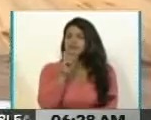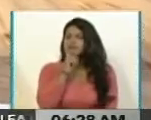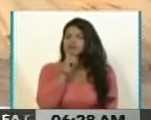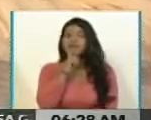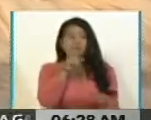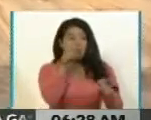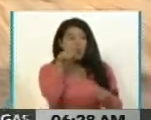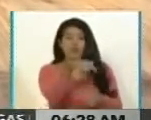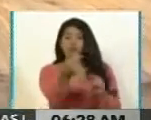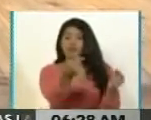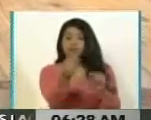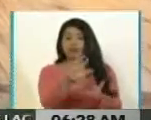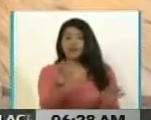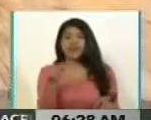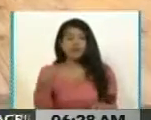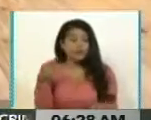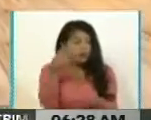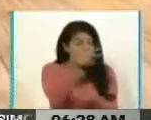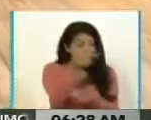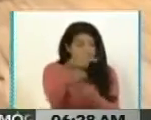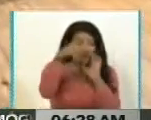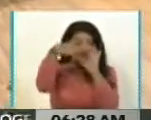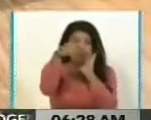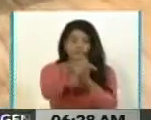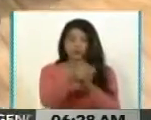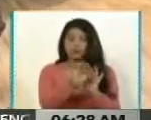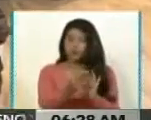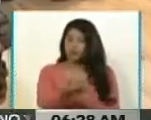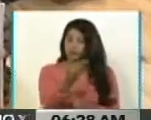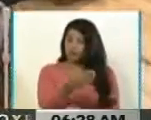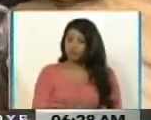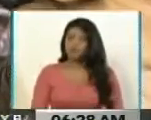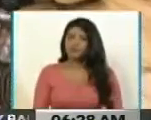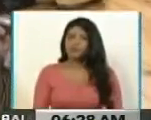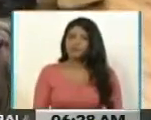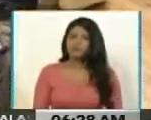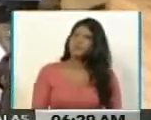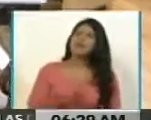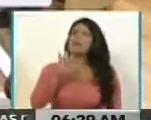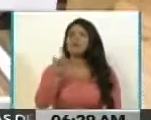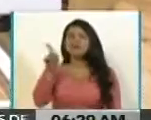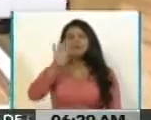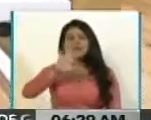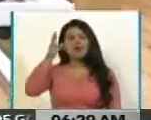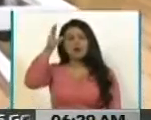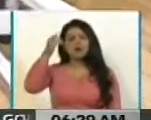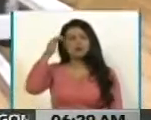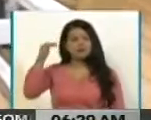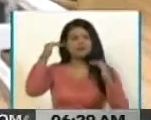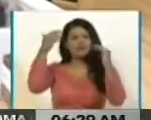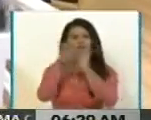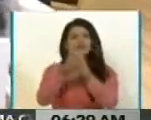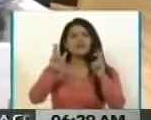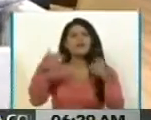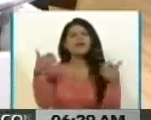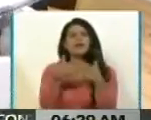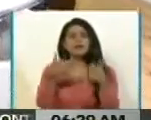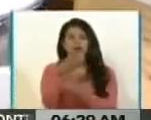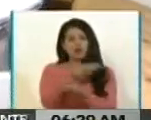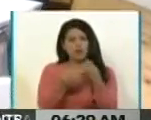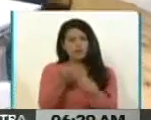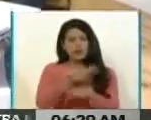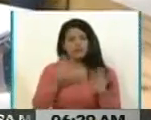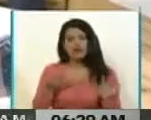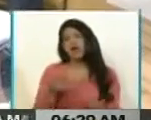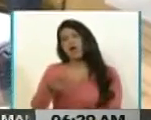que rescatarlo de manera importante. Por cierto, Esther, que ha venido creciendo la conciencia en torno a la guerra económica. En principios de